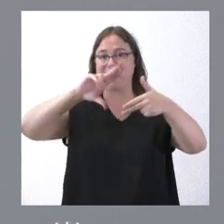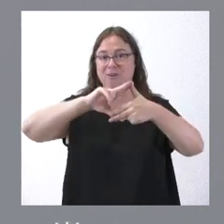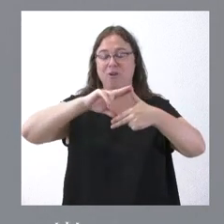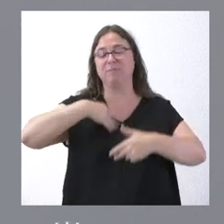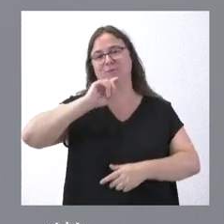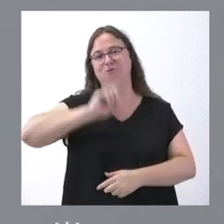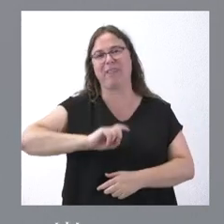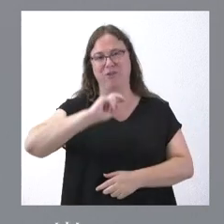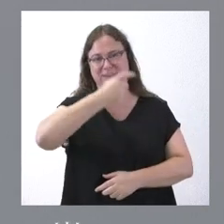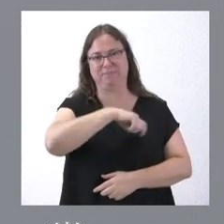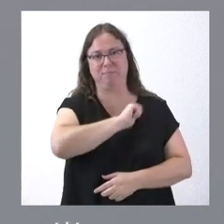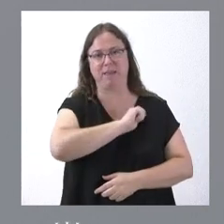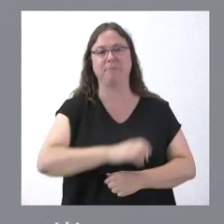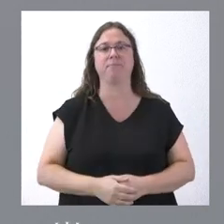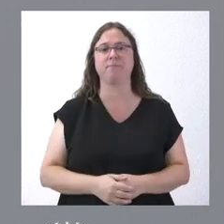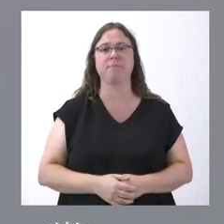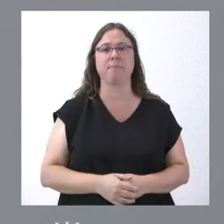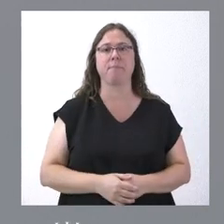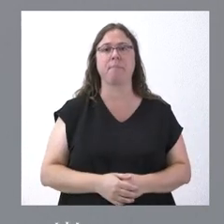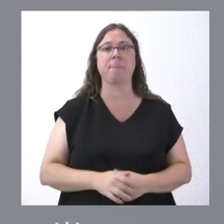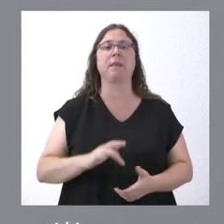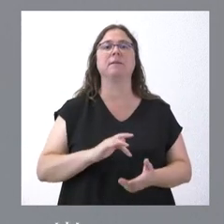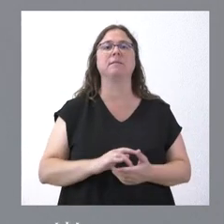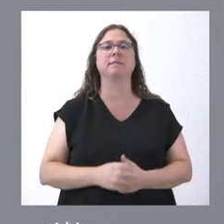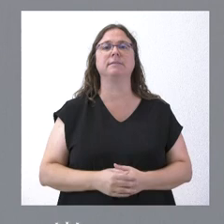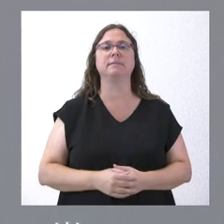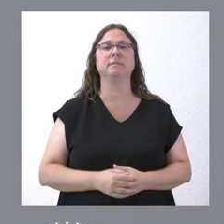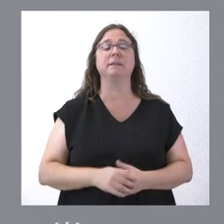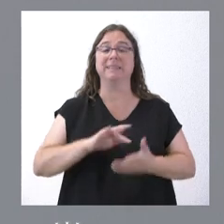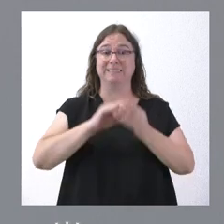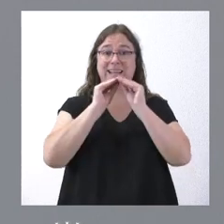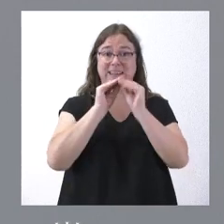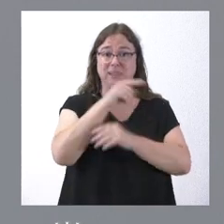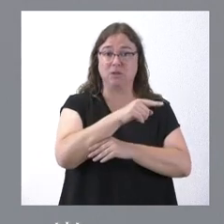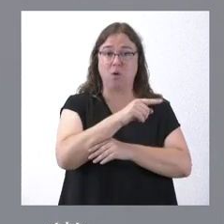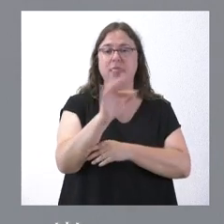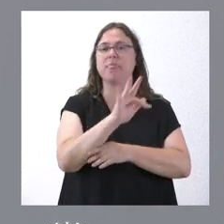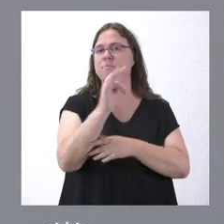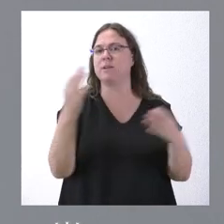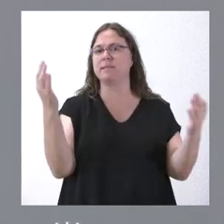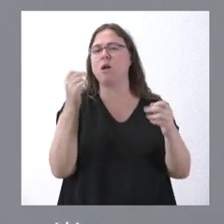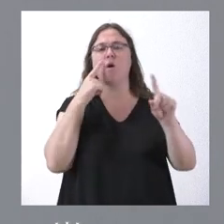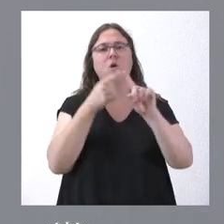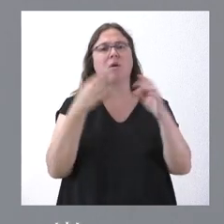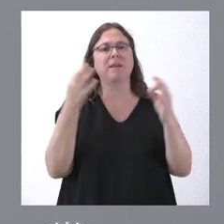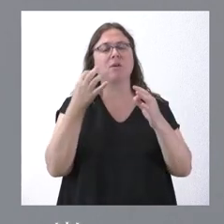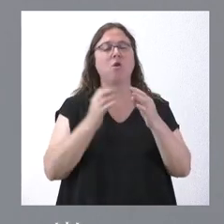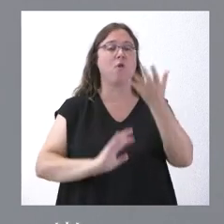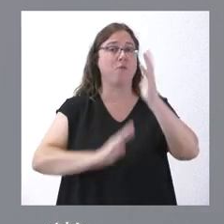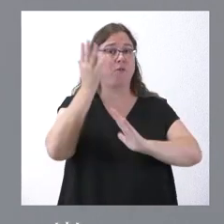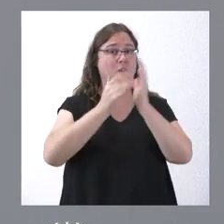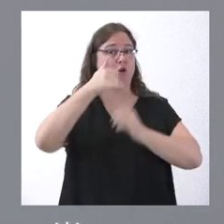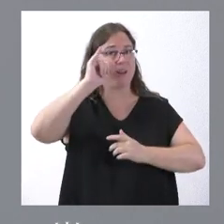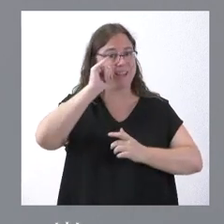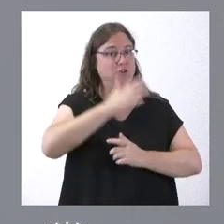España. Se clausurará, estas actuaciones además tienen como objetivo reducir el riesgo de incendios y